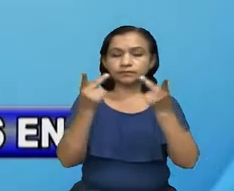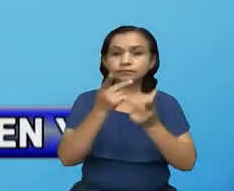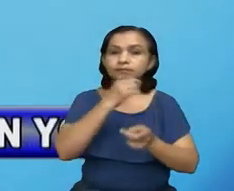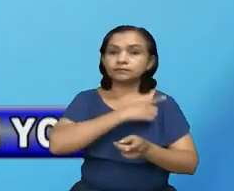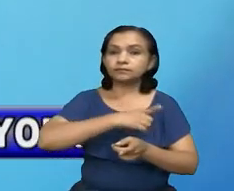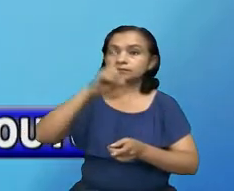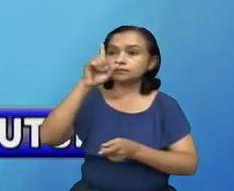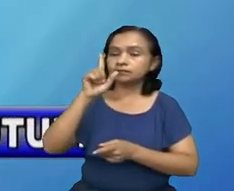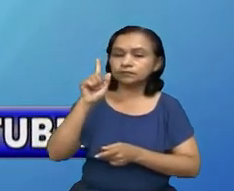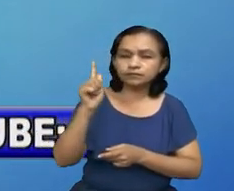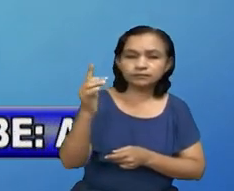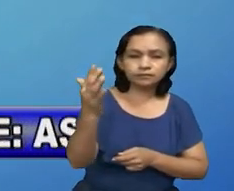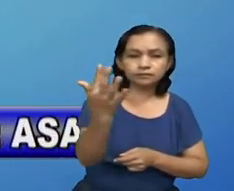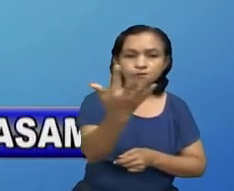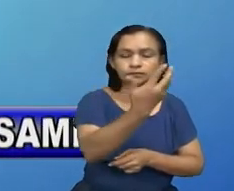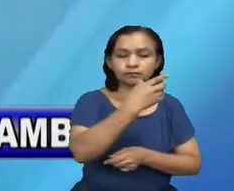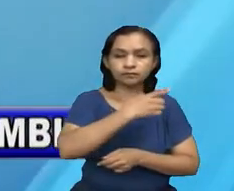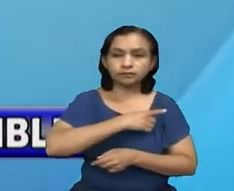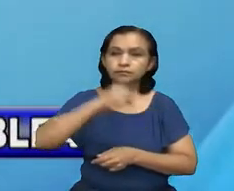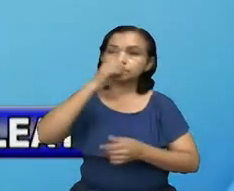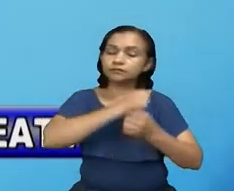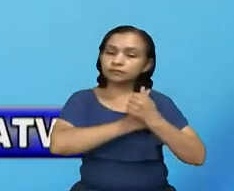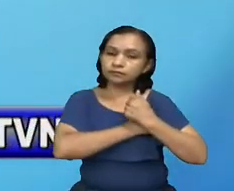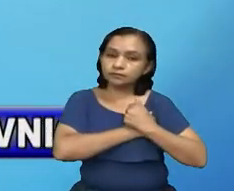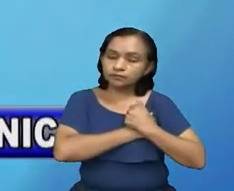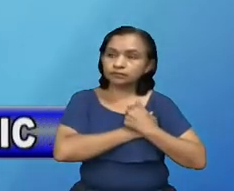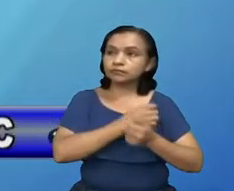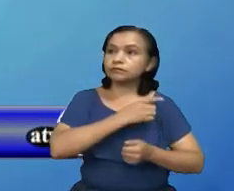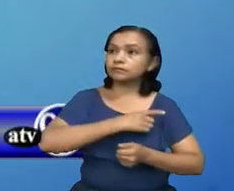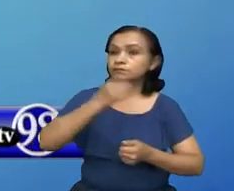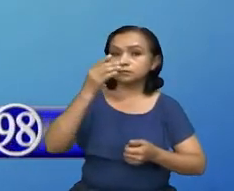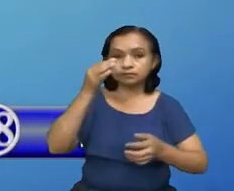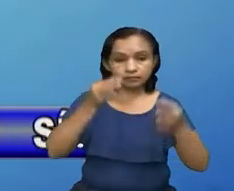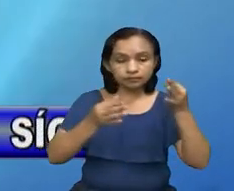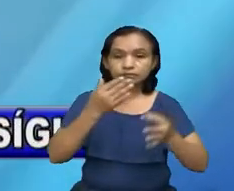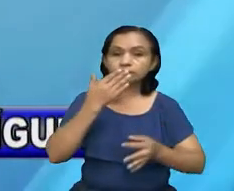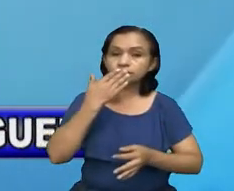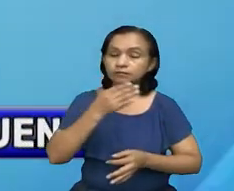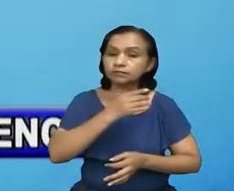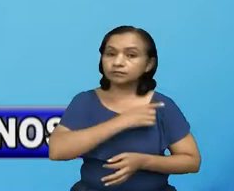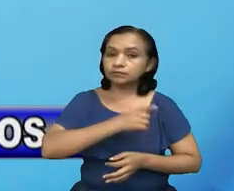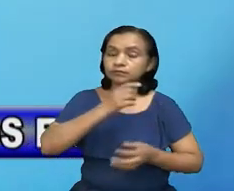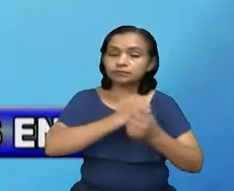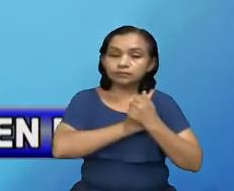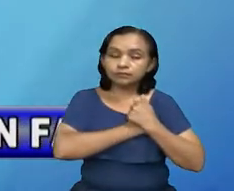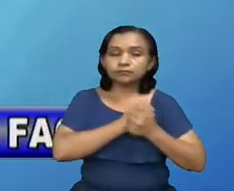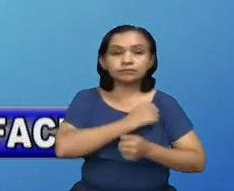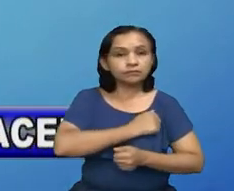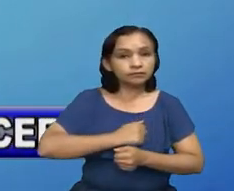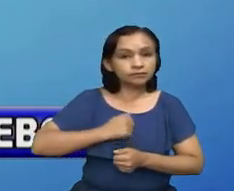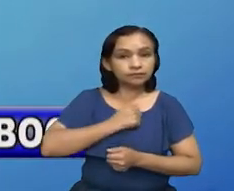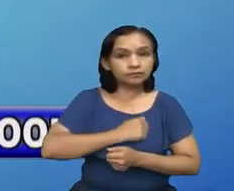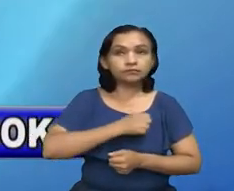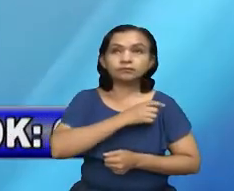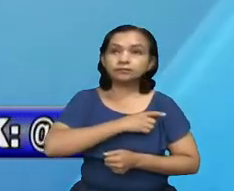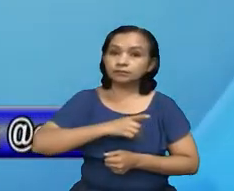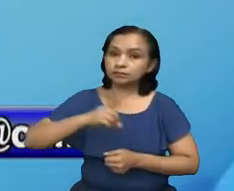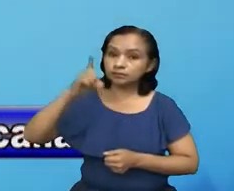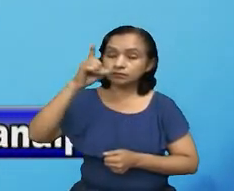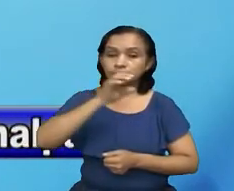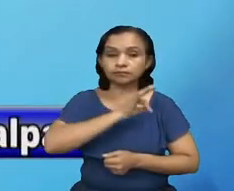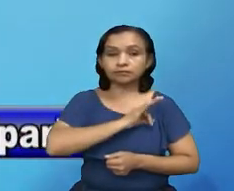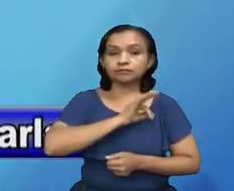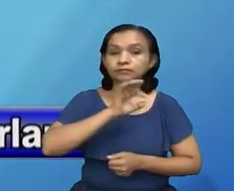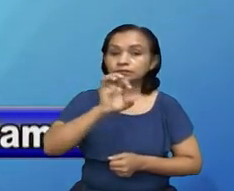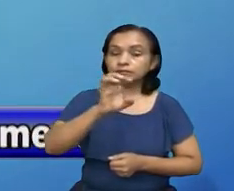somos todos. Dios es amor, Dios es justo, Dios es compasivo, misericordioso. Y la fe